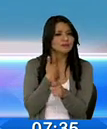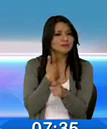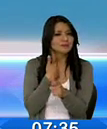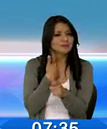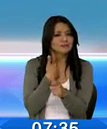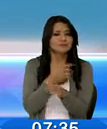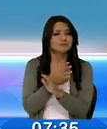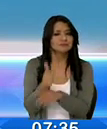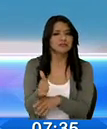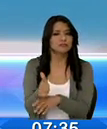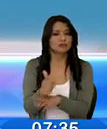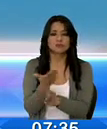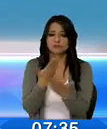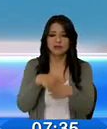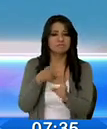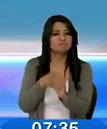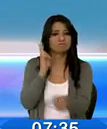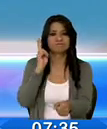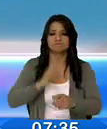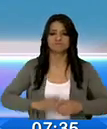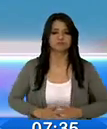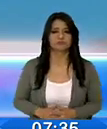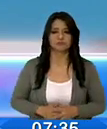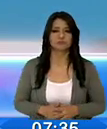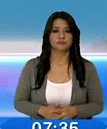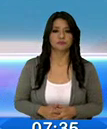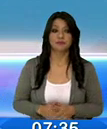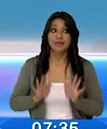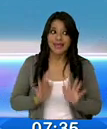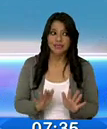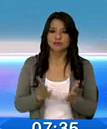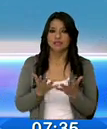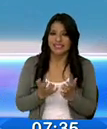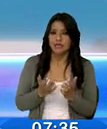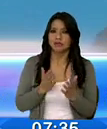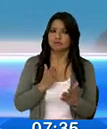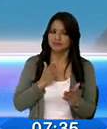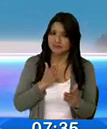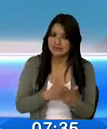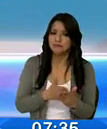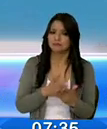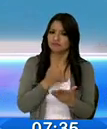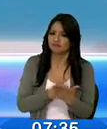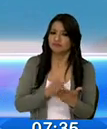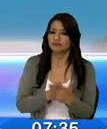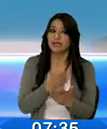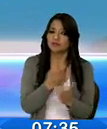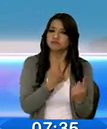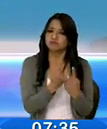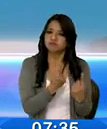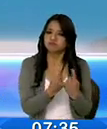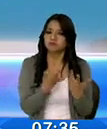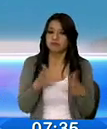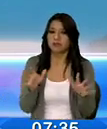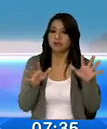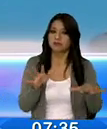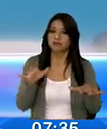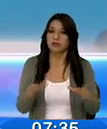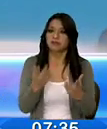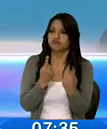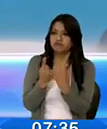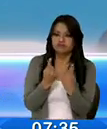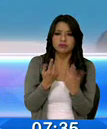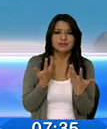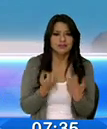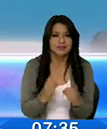que definitivamente Maduro termine renunciando. Y eso es lo que estamos buscando. Esa es parte de las negociaciones que como Estado estamos tratando